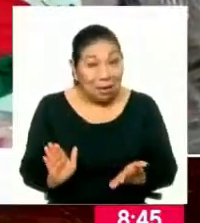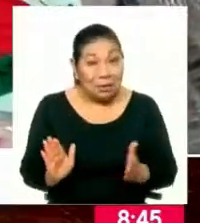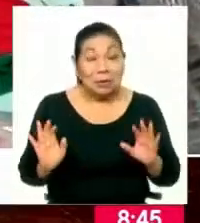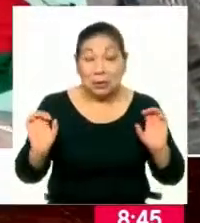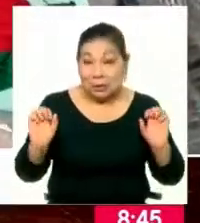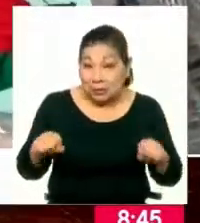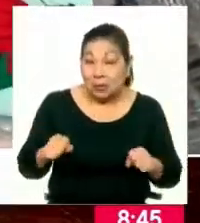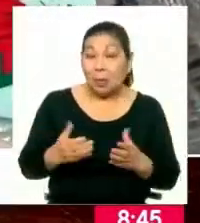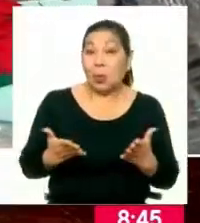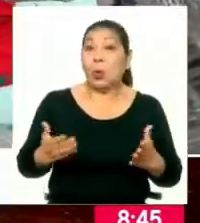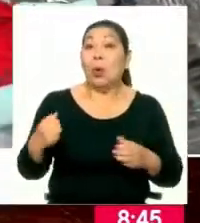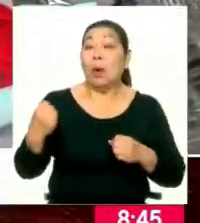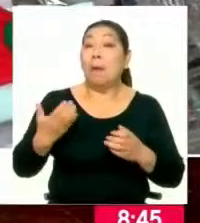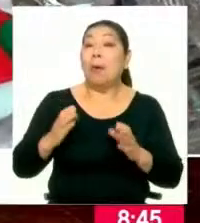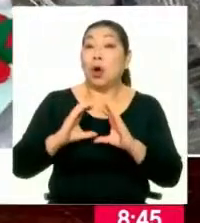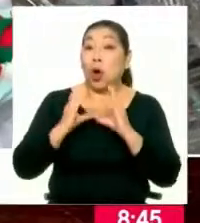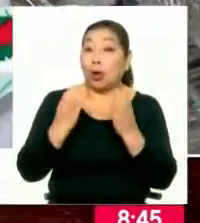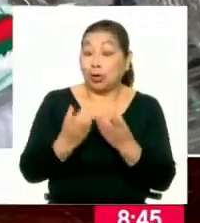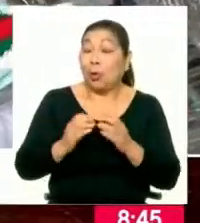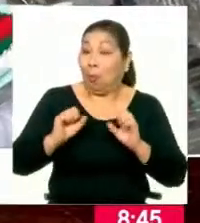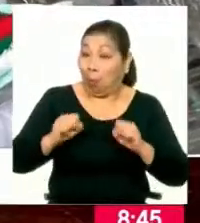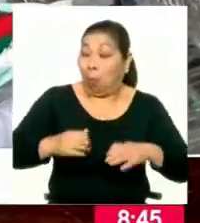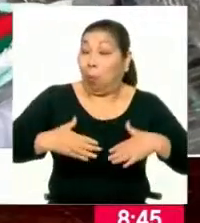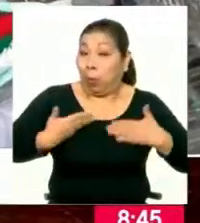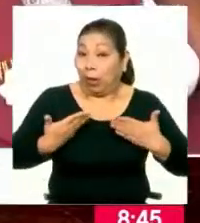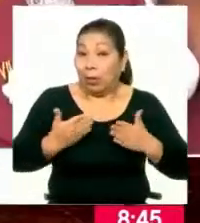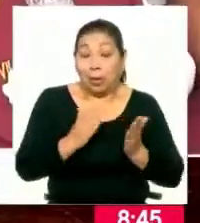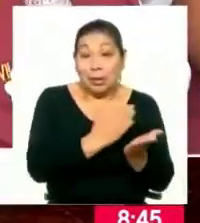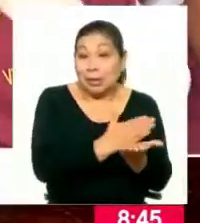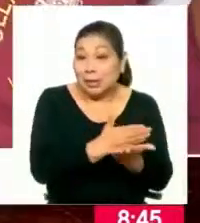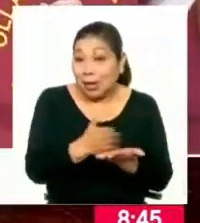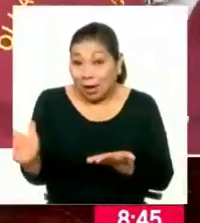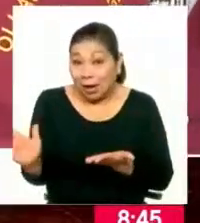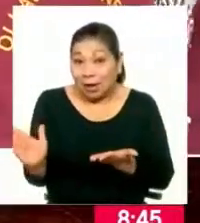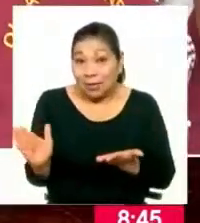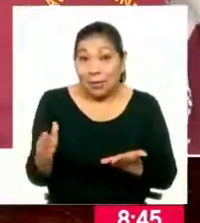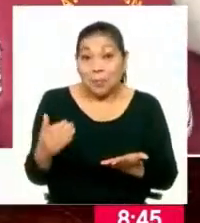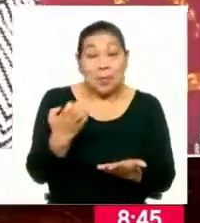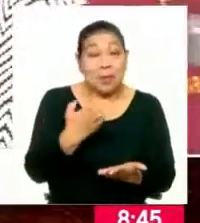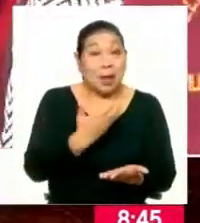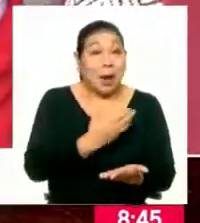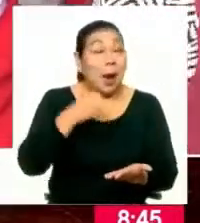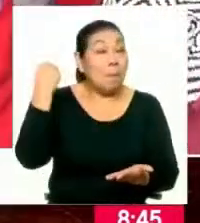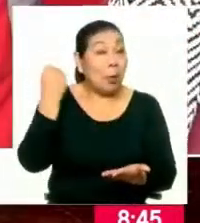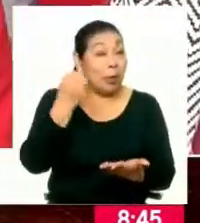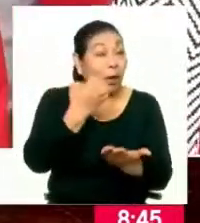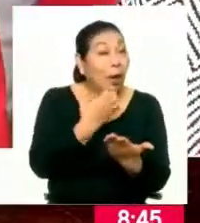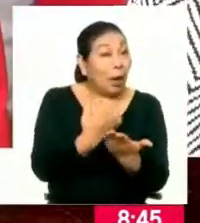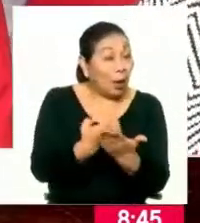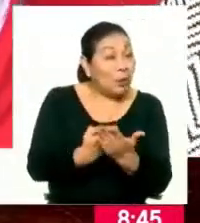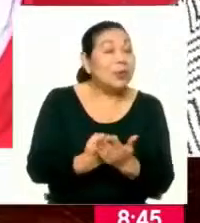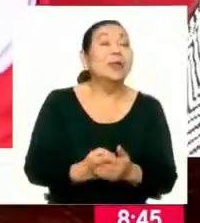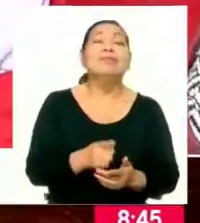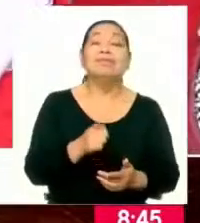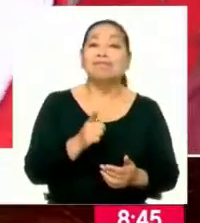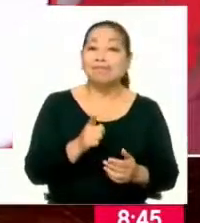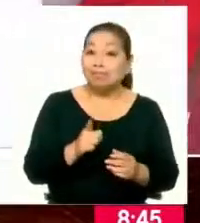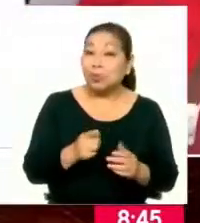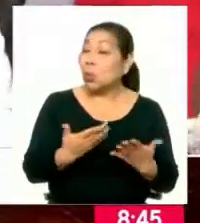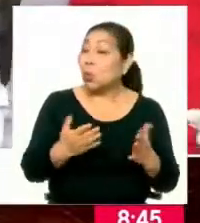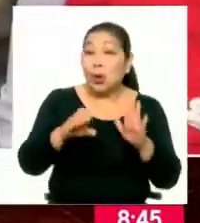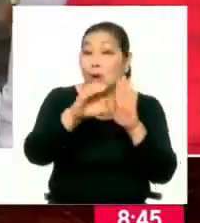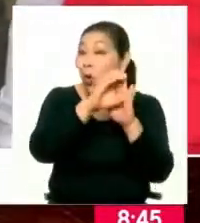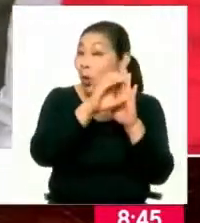tiene tremenda potestad para tumbarse prácticamente al Poder Ejecutivo. Es como está diseñado. No existe